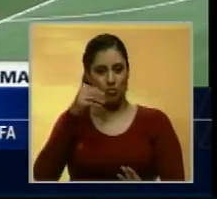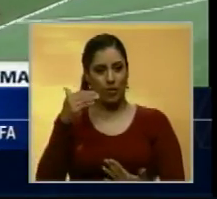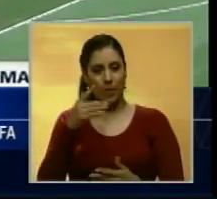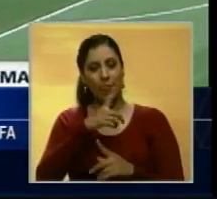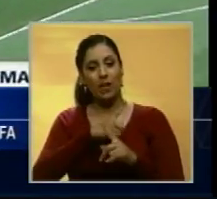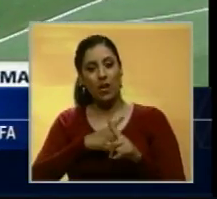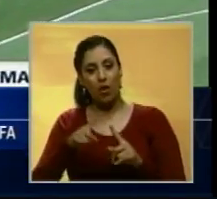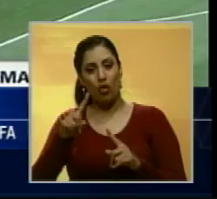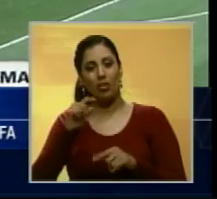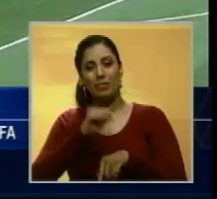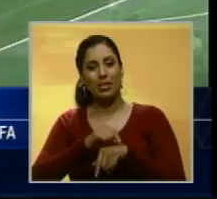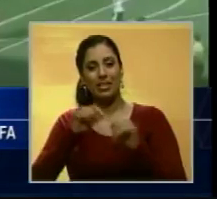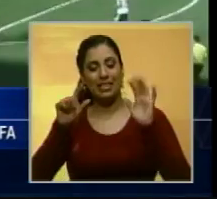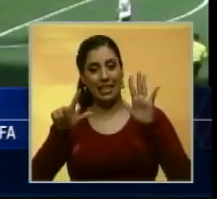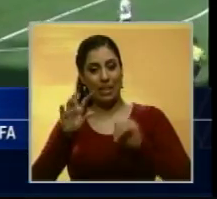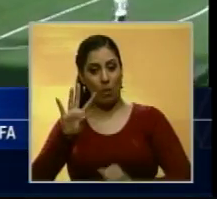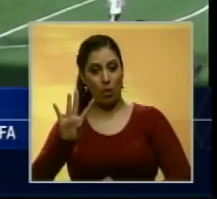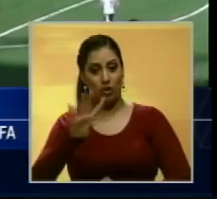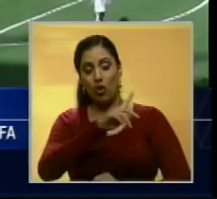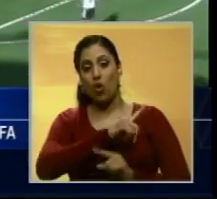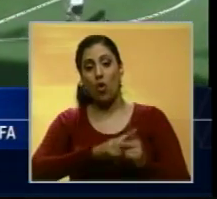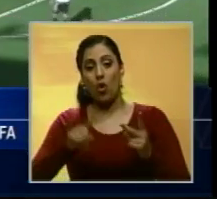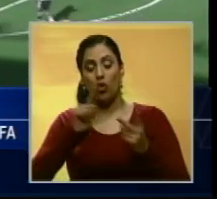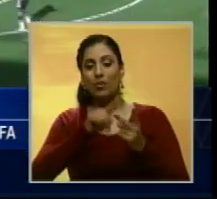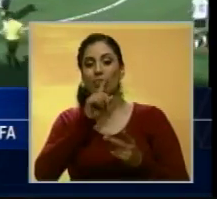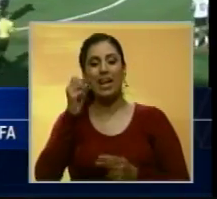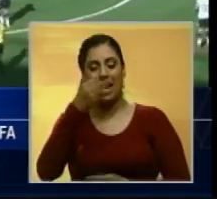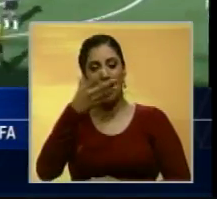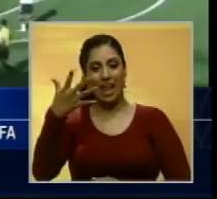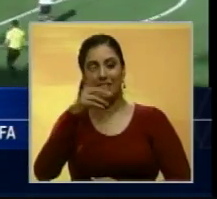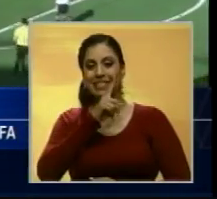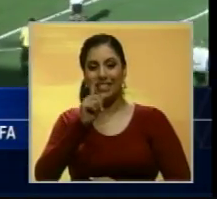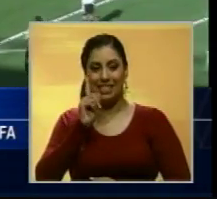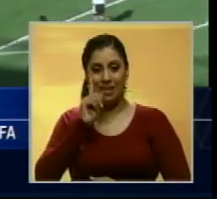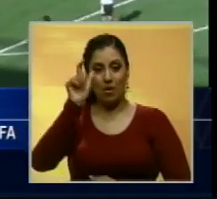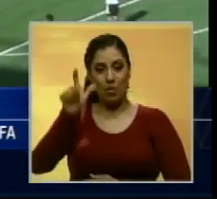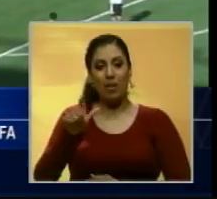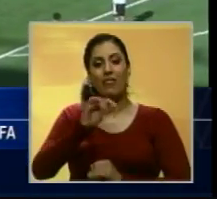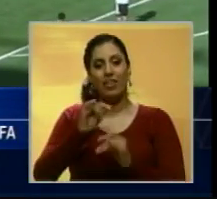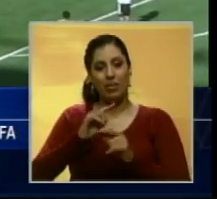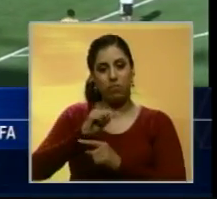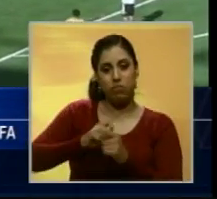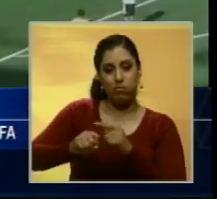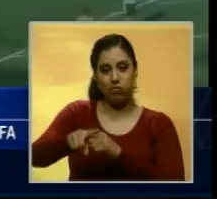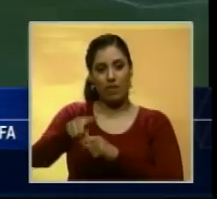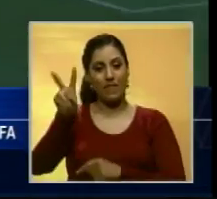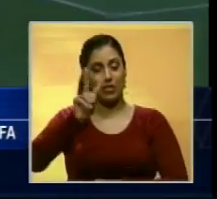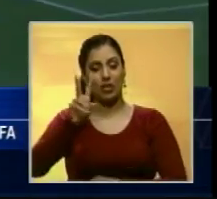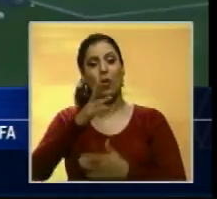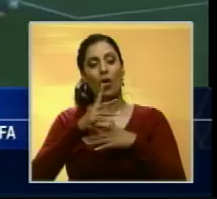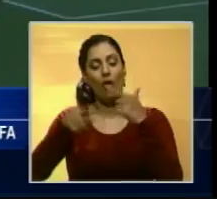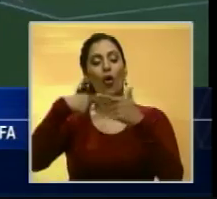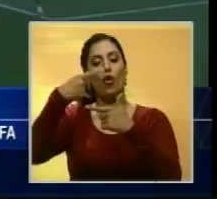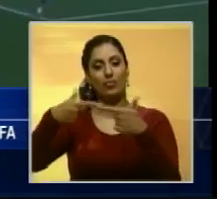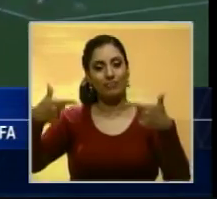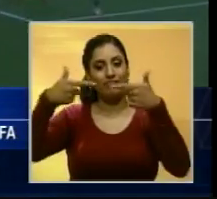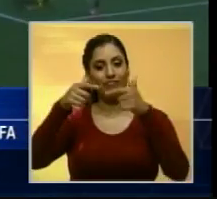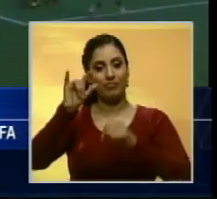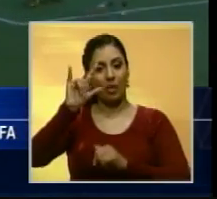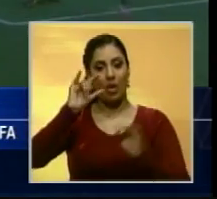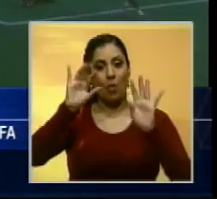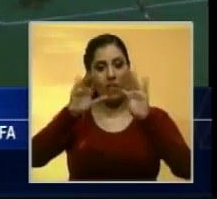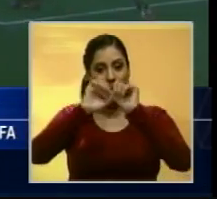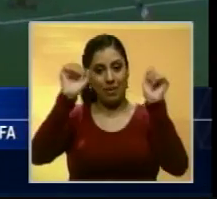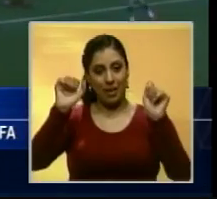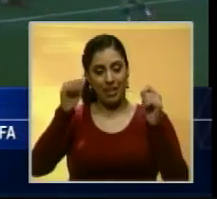Cazorla. Al minuto 74, Clara Buell colocó cifras definitivas al marcador. Venezuela jugará el próximo lunes a las 9 de la